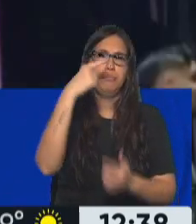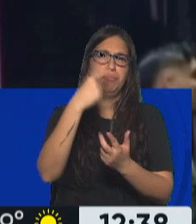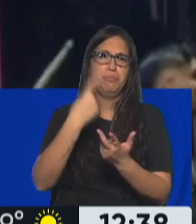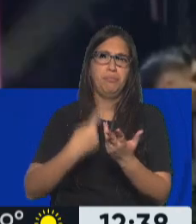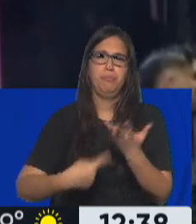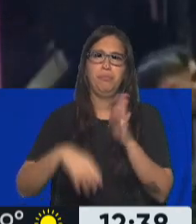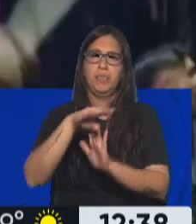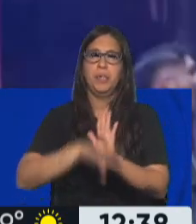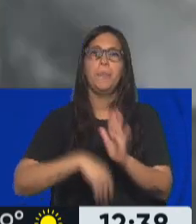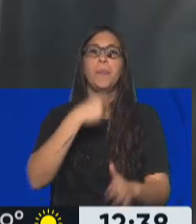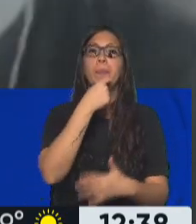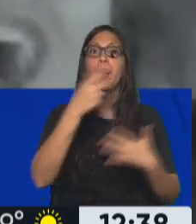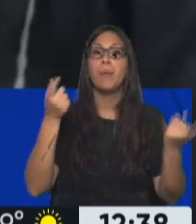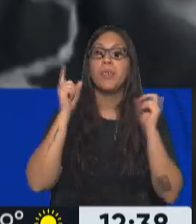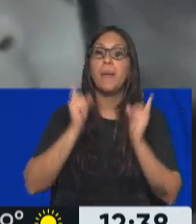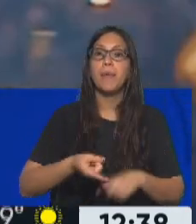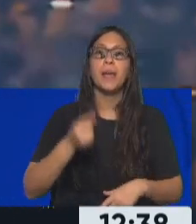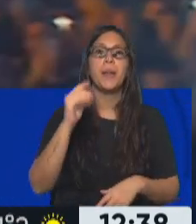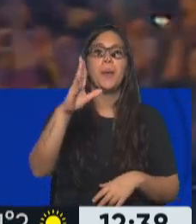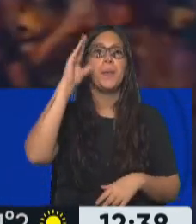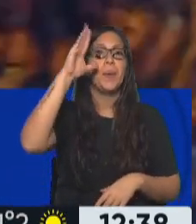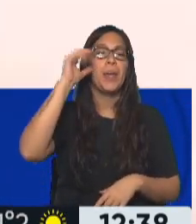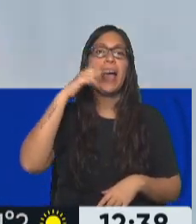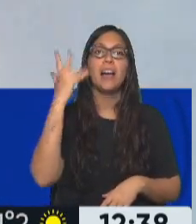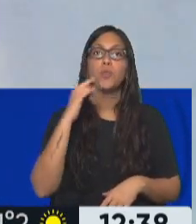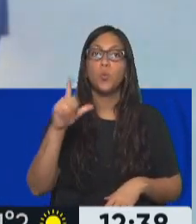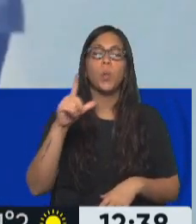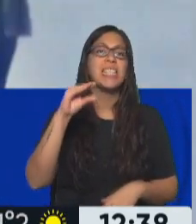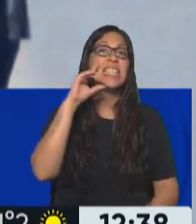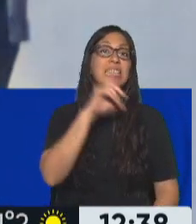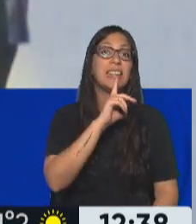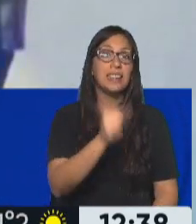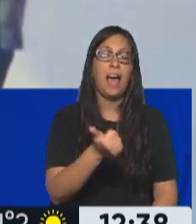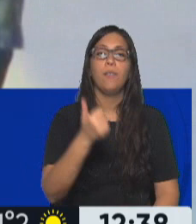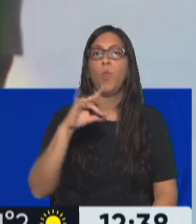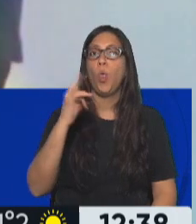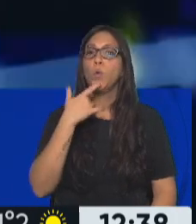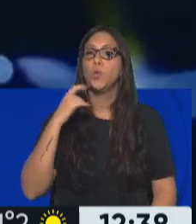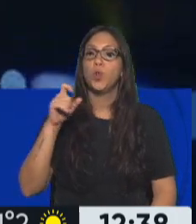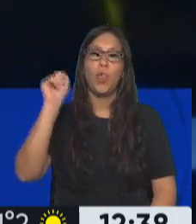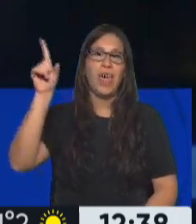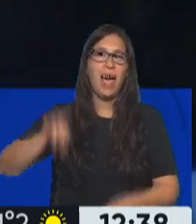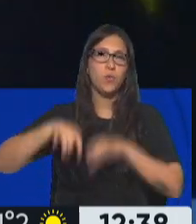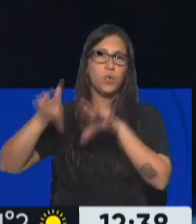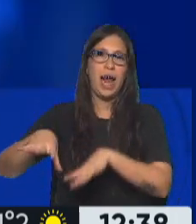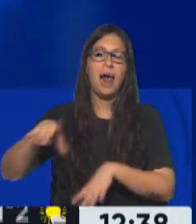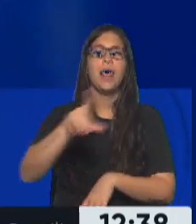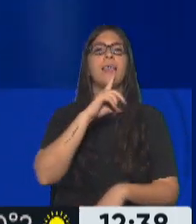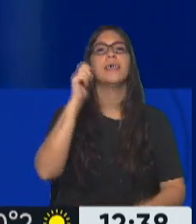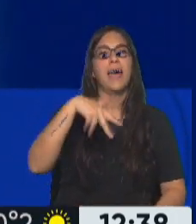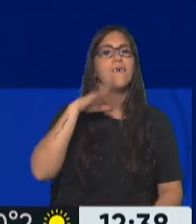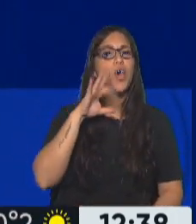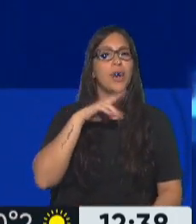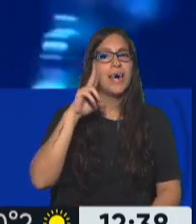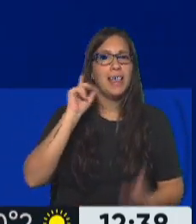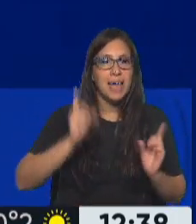nombres, como por ejemplo va a estar allí Bebe Azul, Chita, Rufus Du Sol desde Australia, Tambiónica, sí,